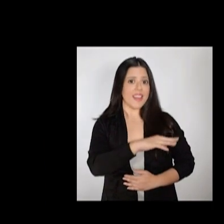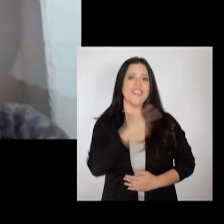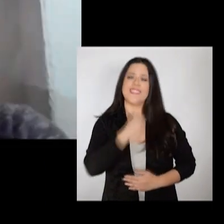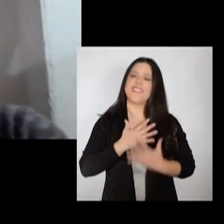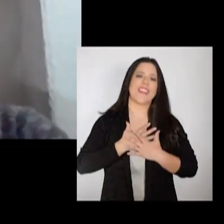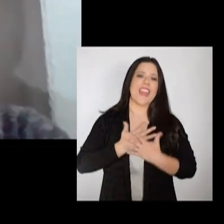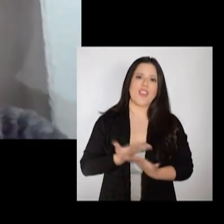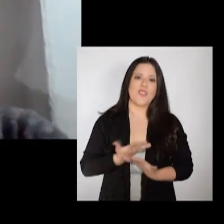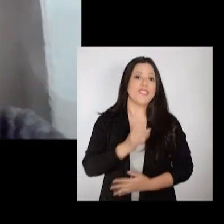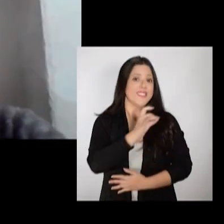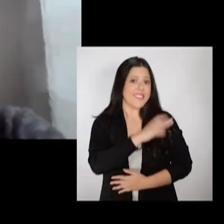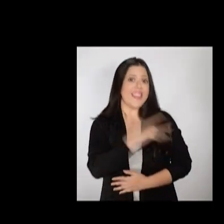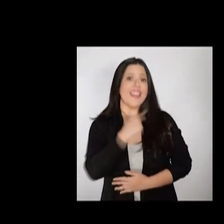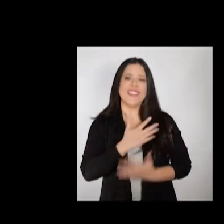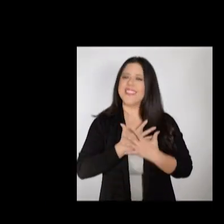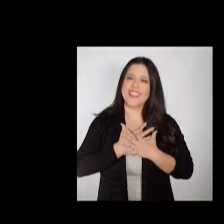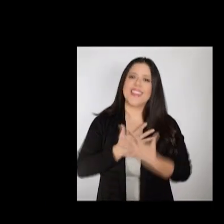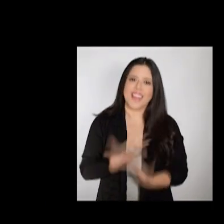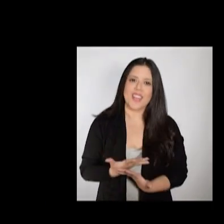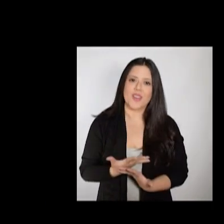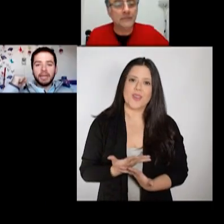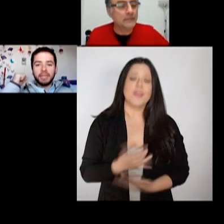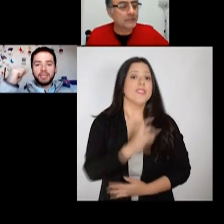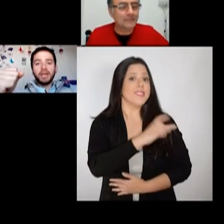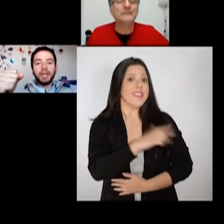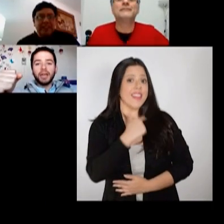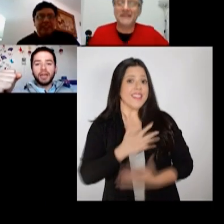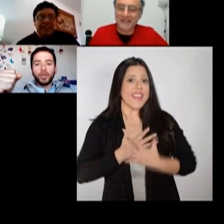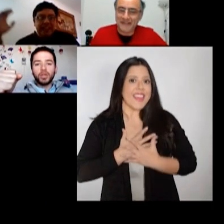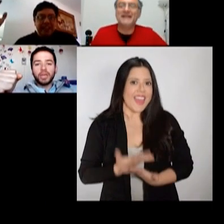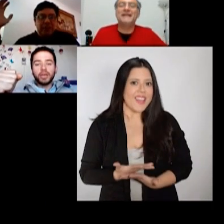Chile, yo te quiero. Chile, yo te quiero. Chile,